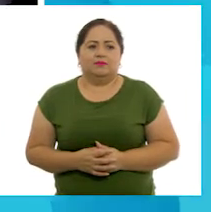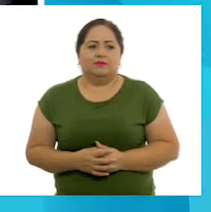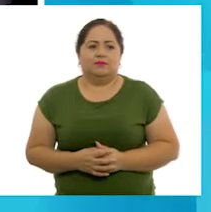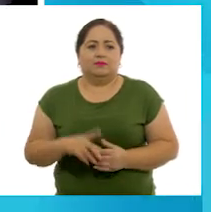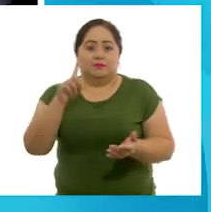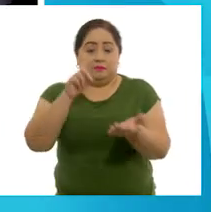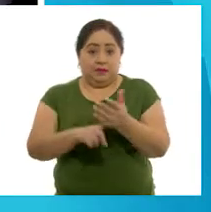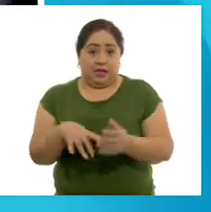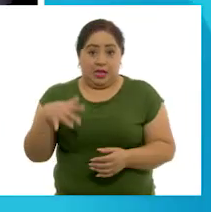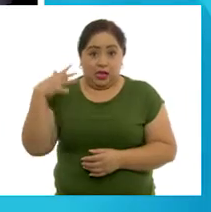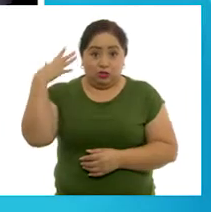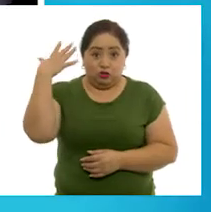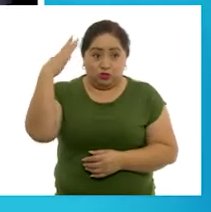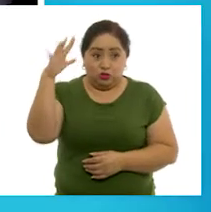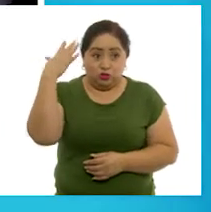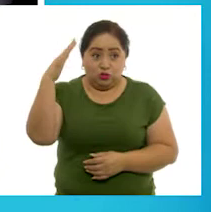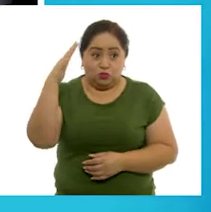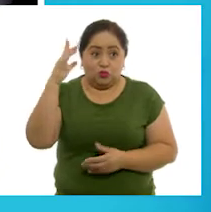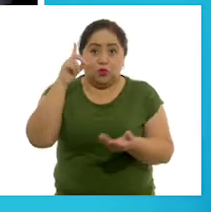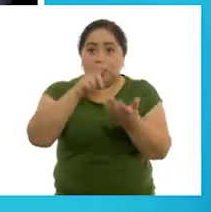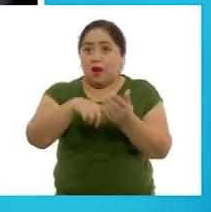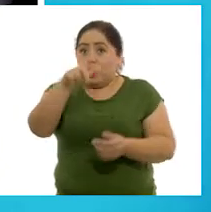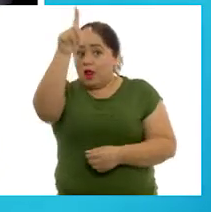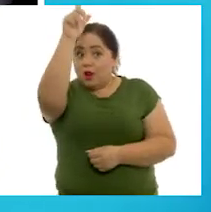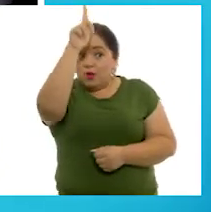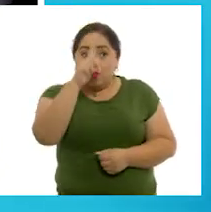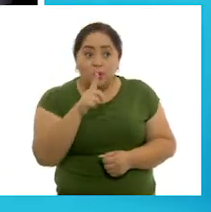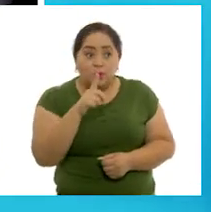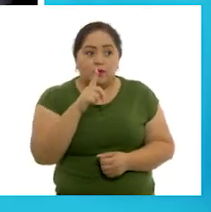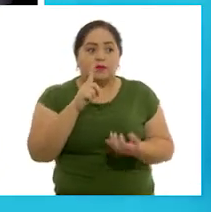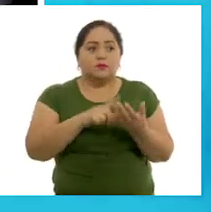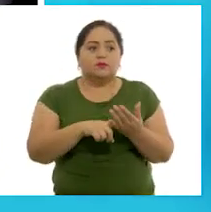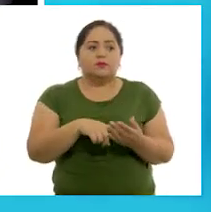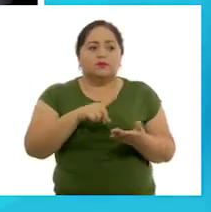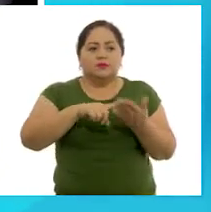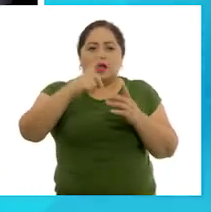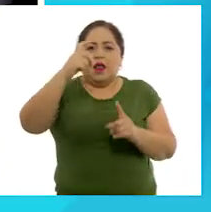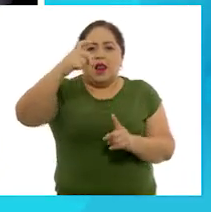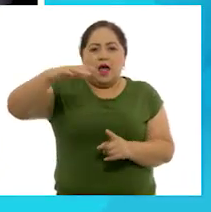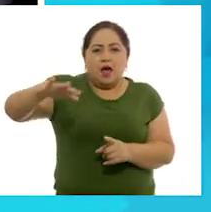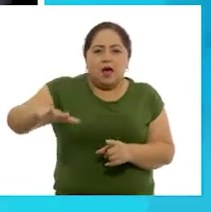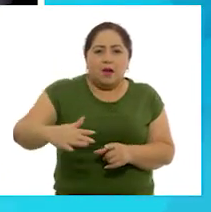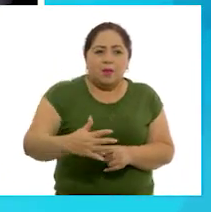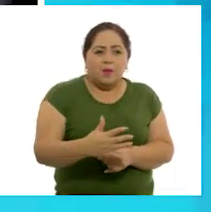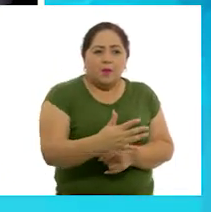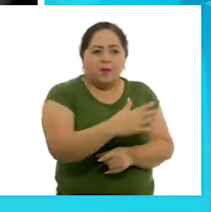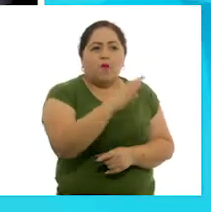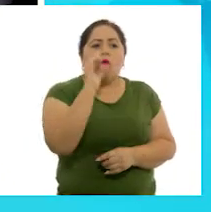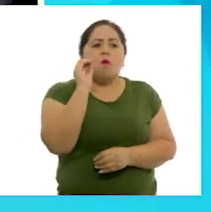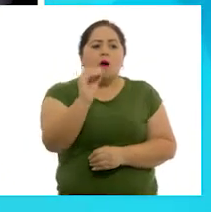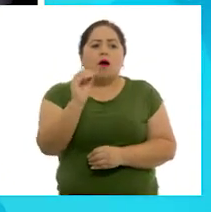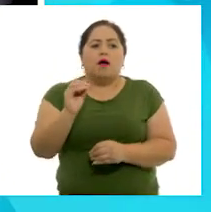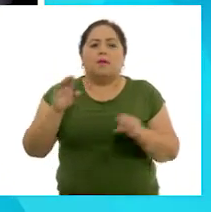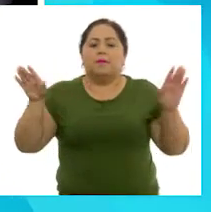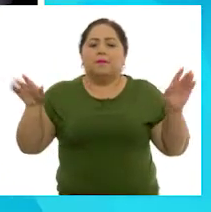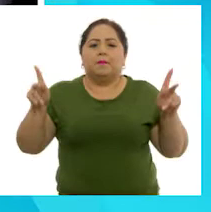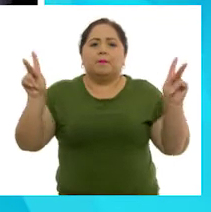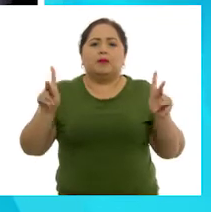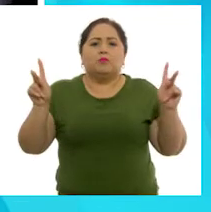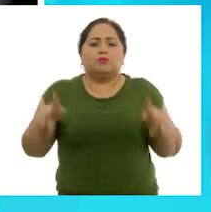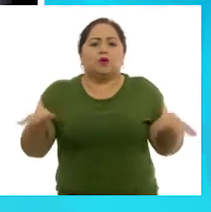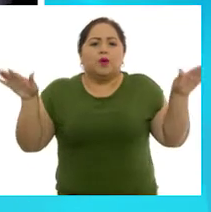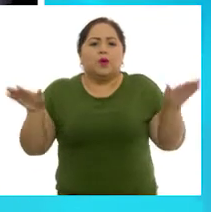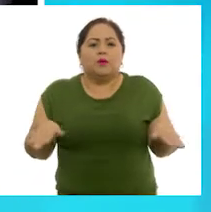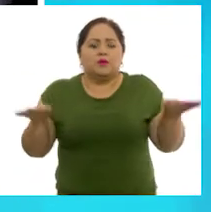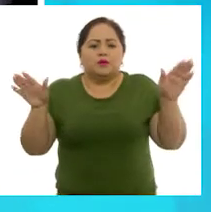Aparece en el sol, en la luna, en las ondas del agua o en las alas de una